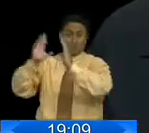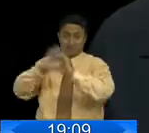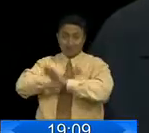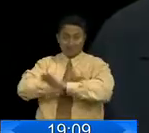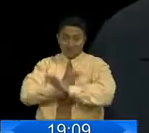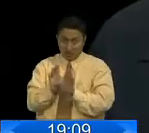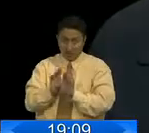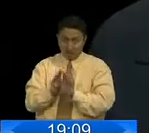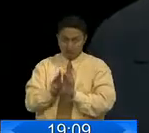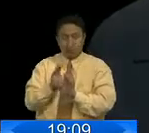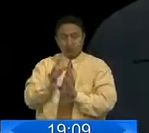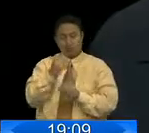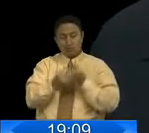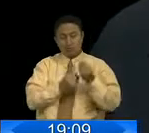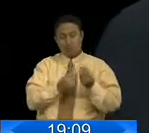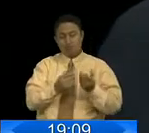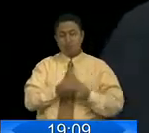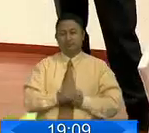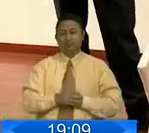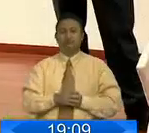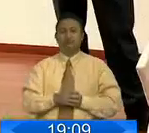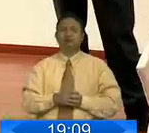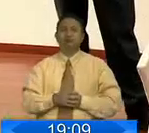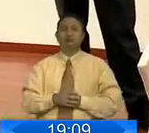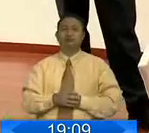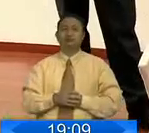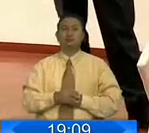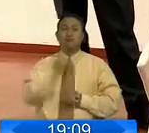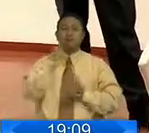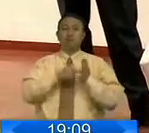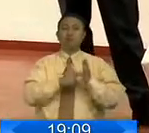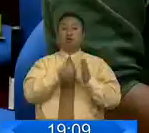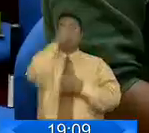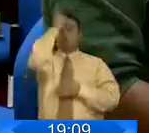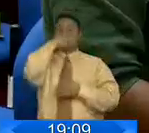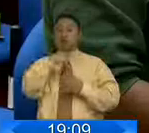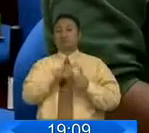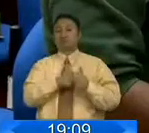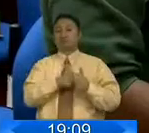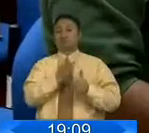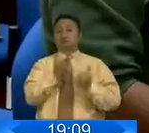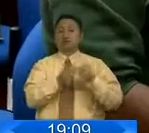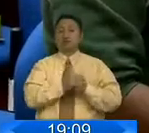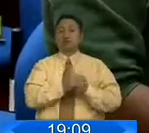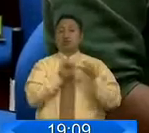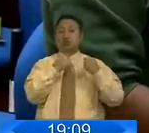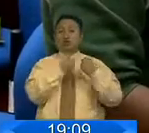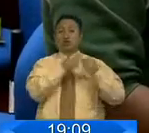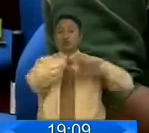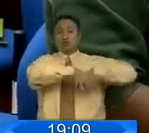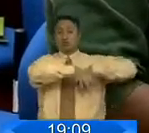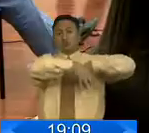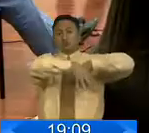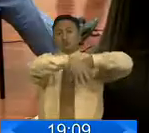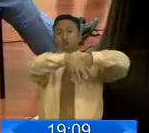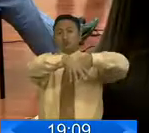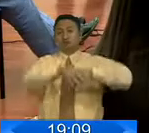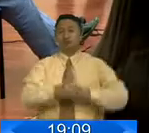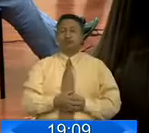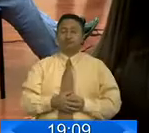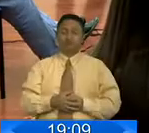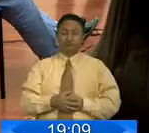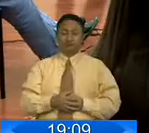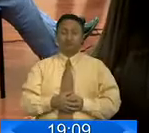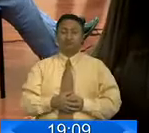escuchados y atendidos por parte del gobierno central entre esas decisiones no descartan posibles movilizaciones en que informó